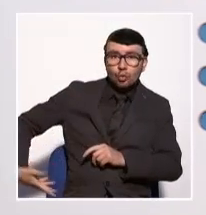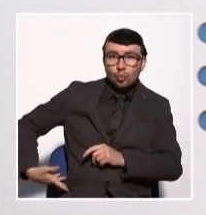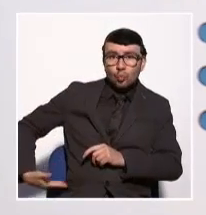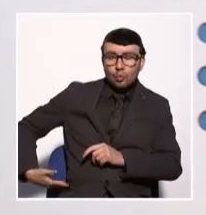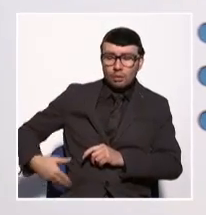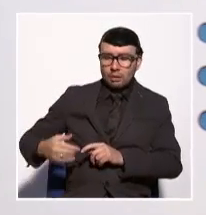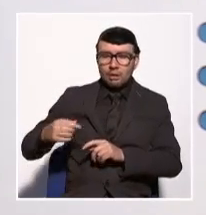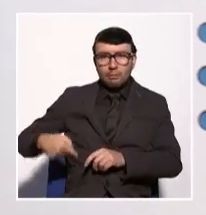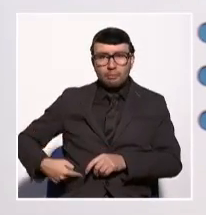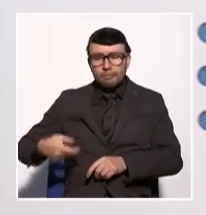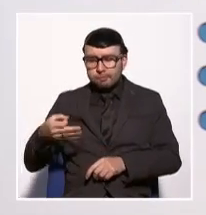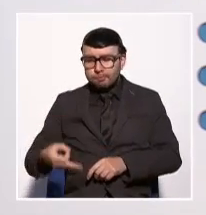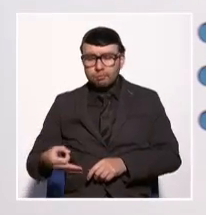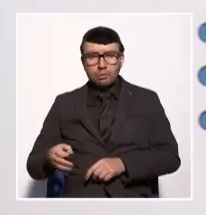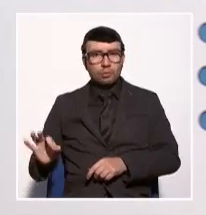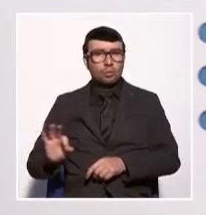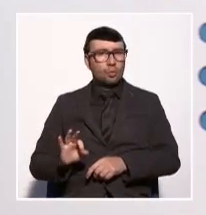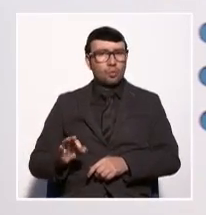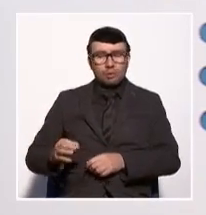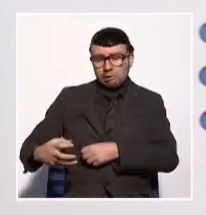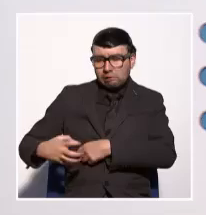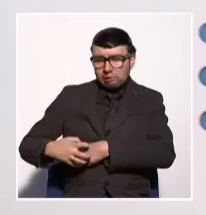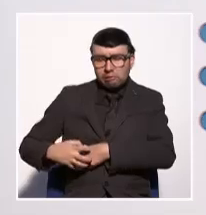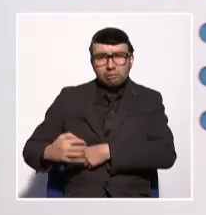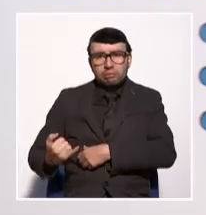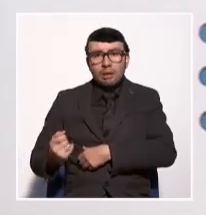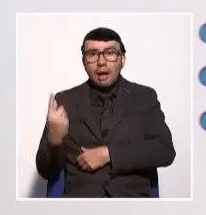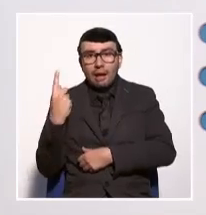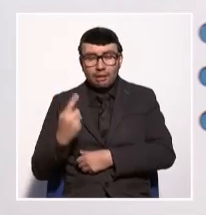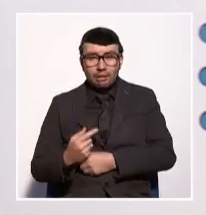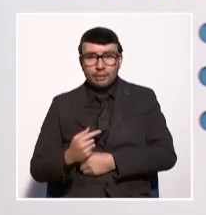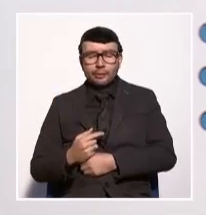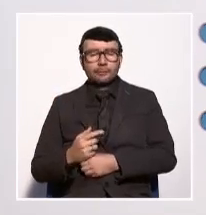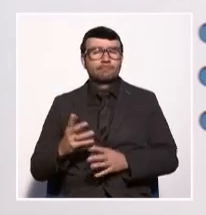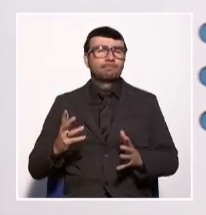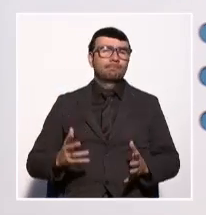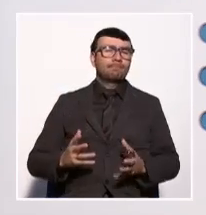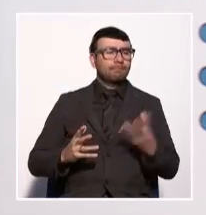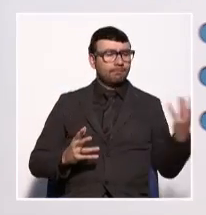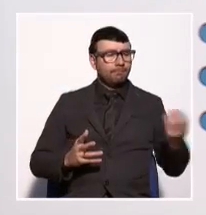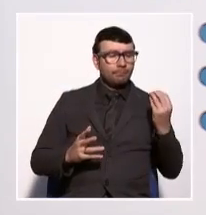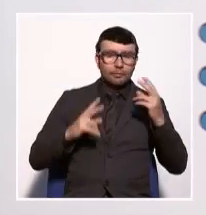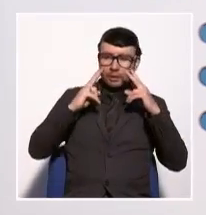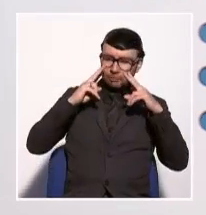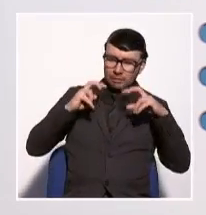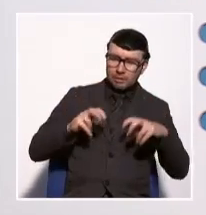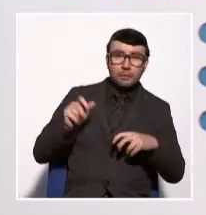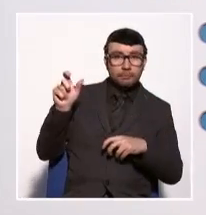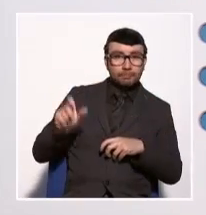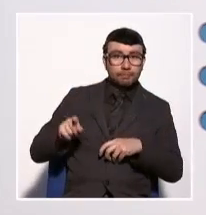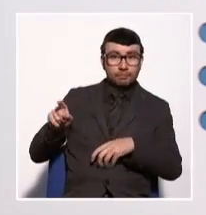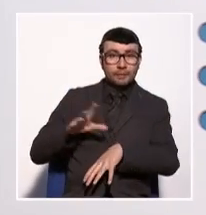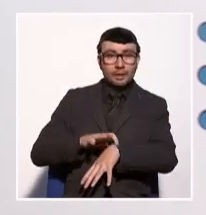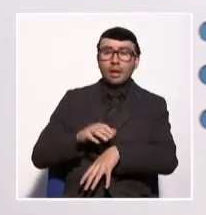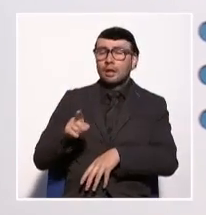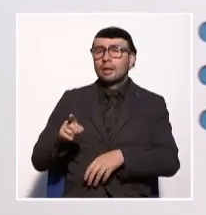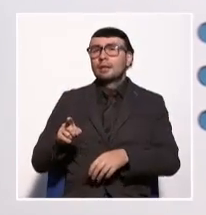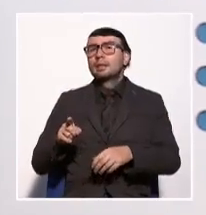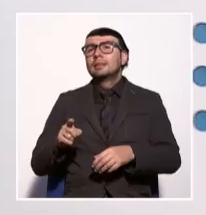cálculos y muchas cosas y cuando lo evaluamos en conjunto pues germán por ejemplo es especialista en salud ocupacional